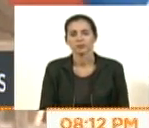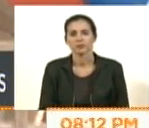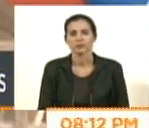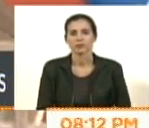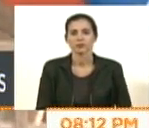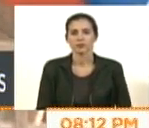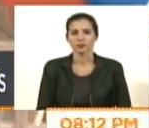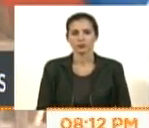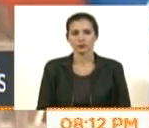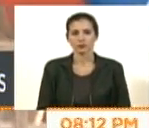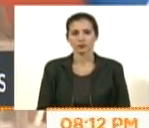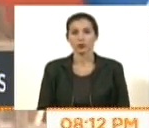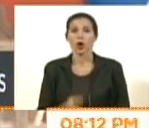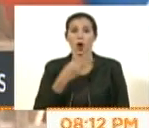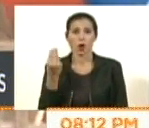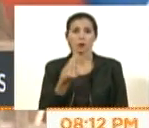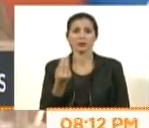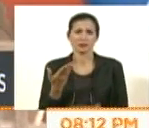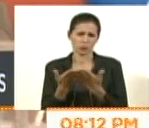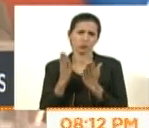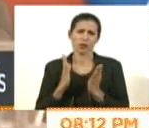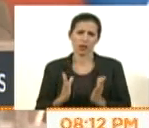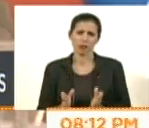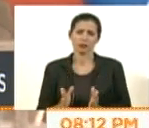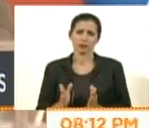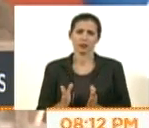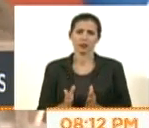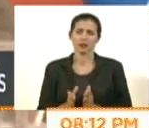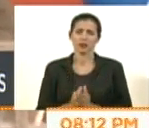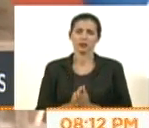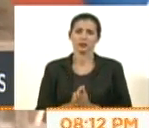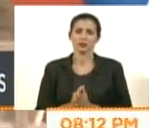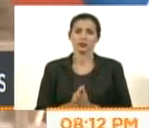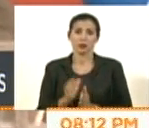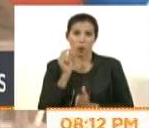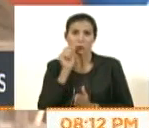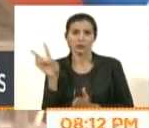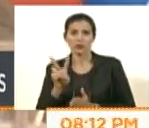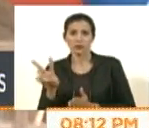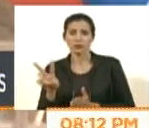lamentablemente este joven estudiante venezolano